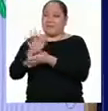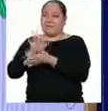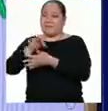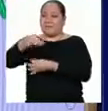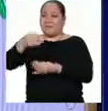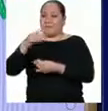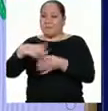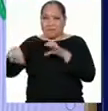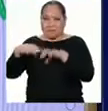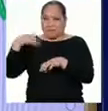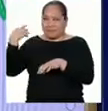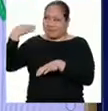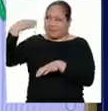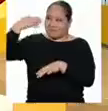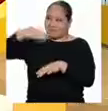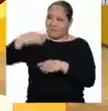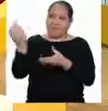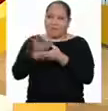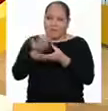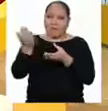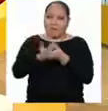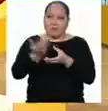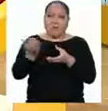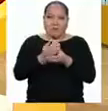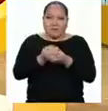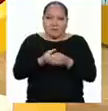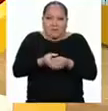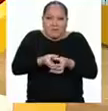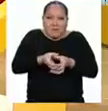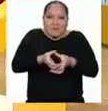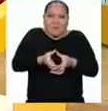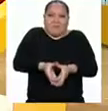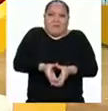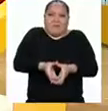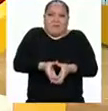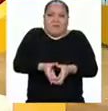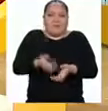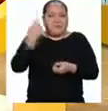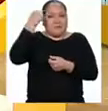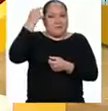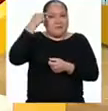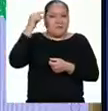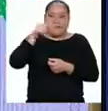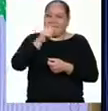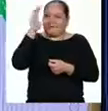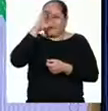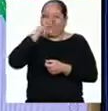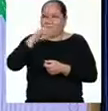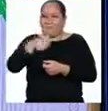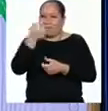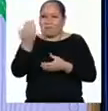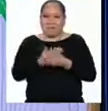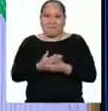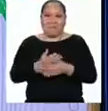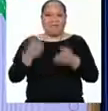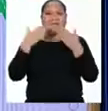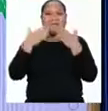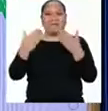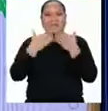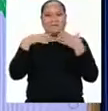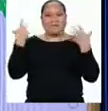estado realizando en este tiempo. Creo que hasta ya voy a tener que conseguirme otro. Muchísimas